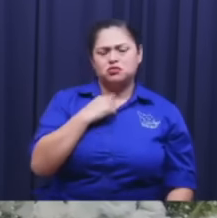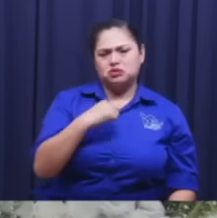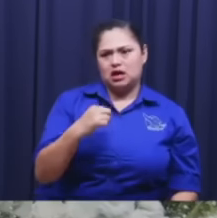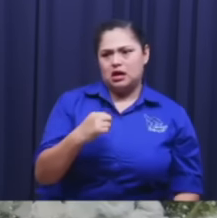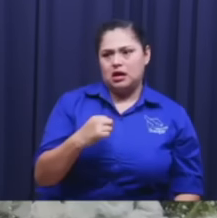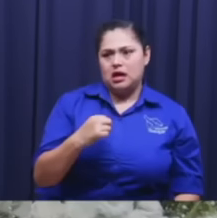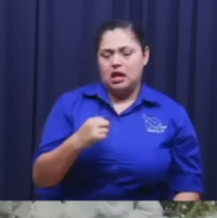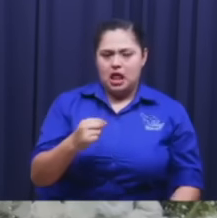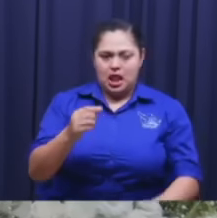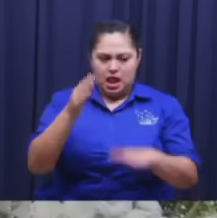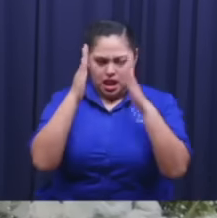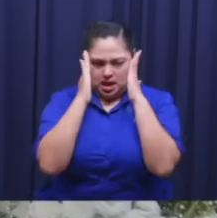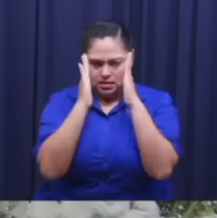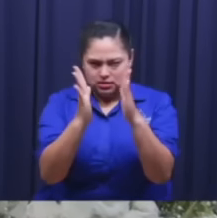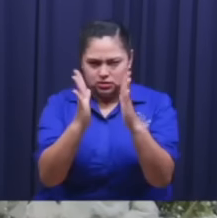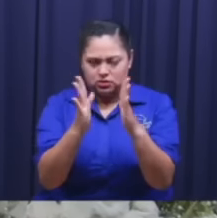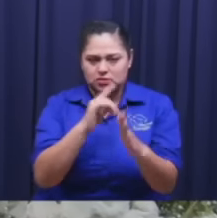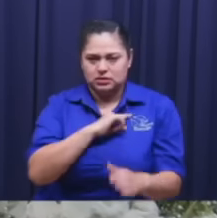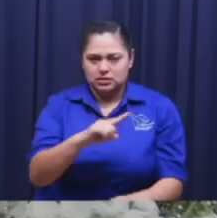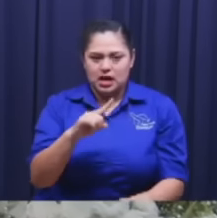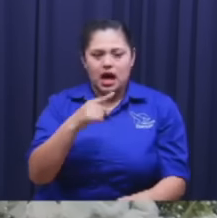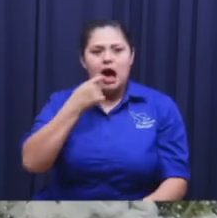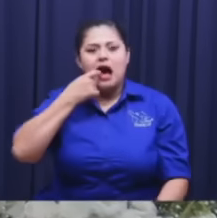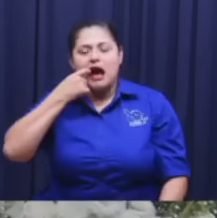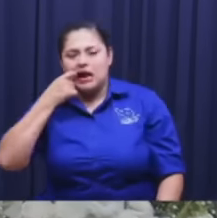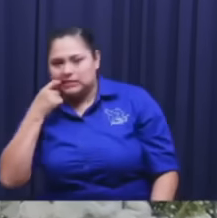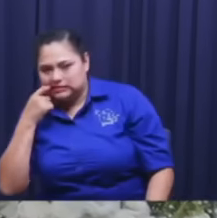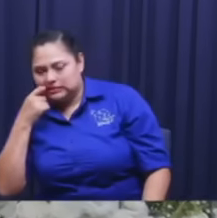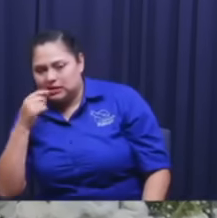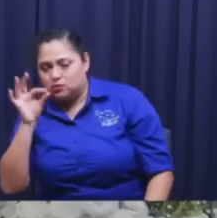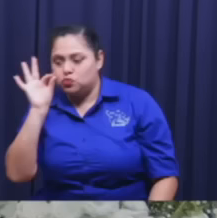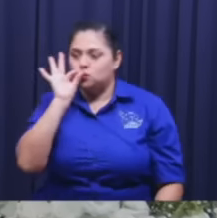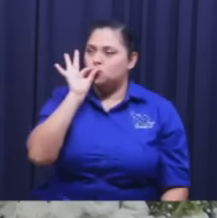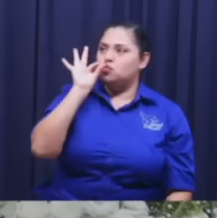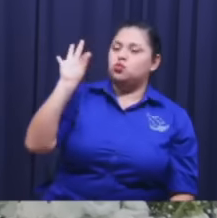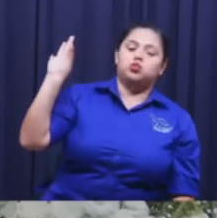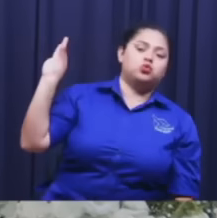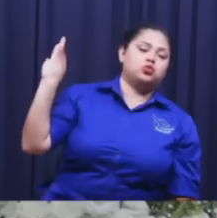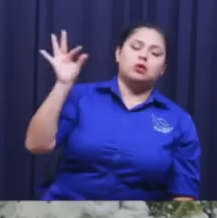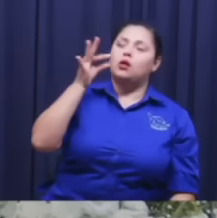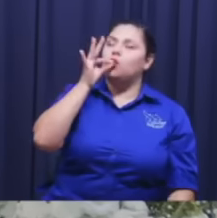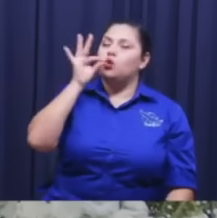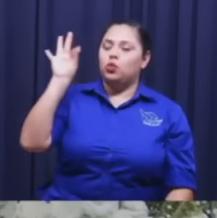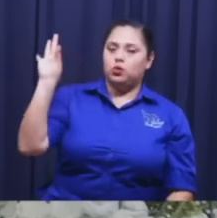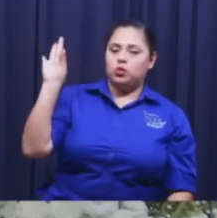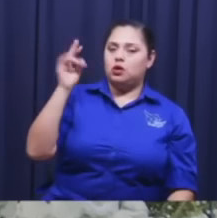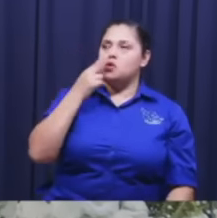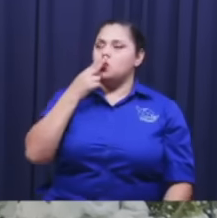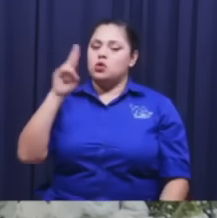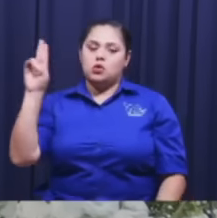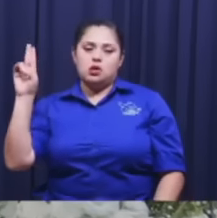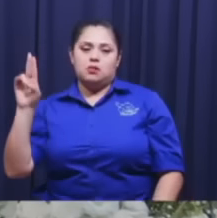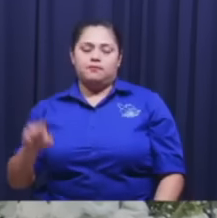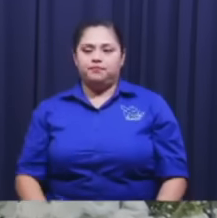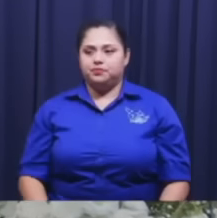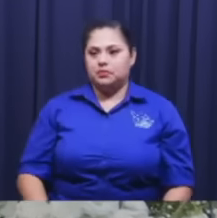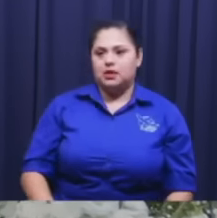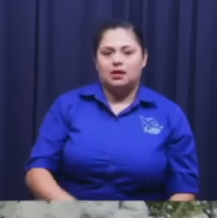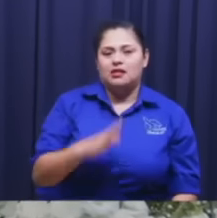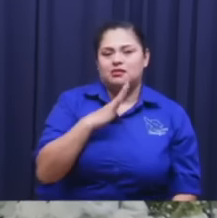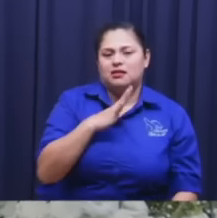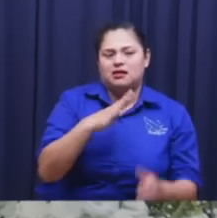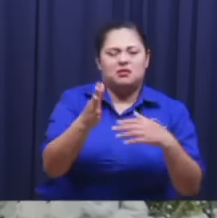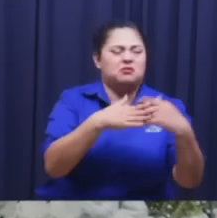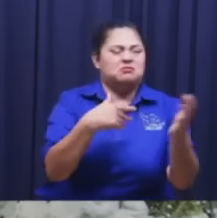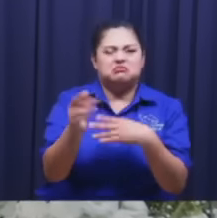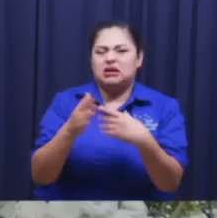El punto central va a ser ese. Si alguien él tenía cualquier debilidad, no